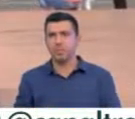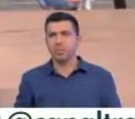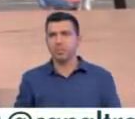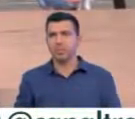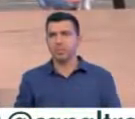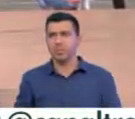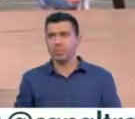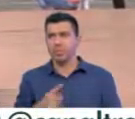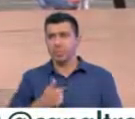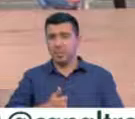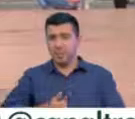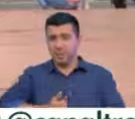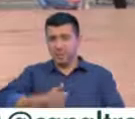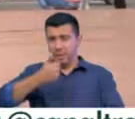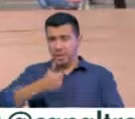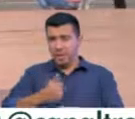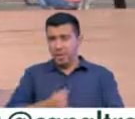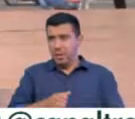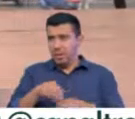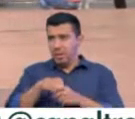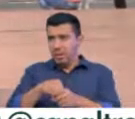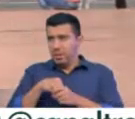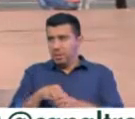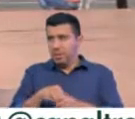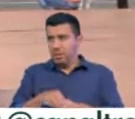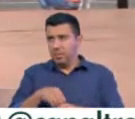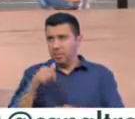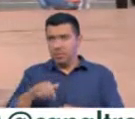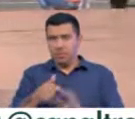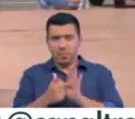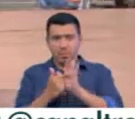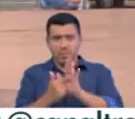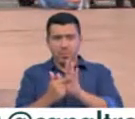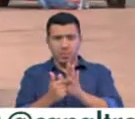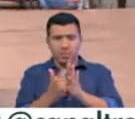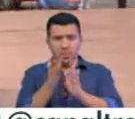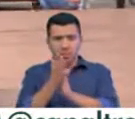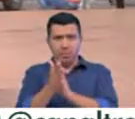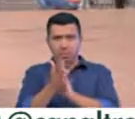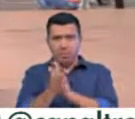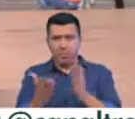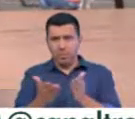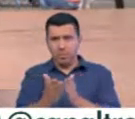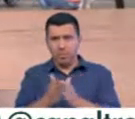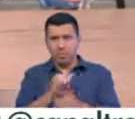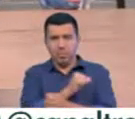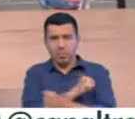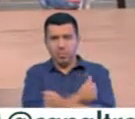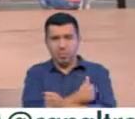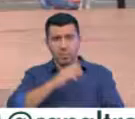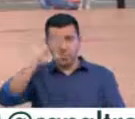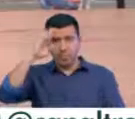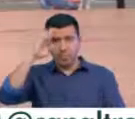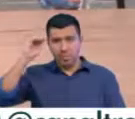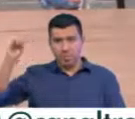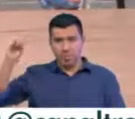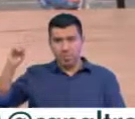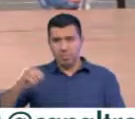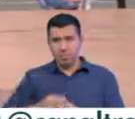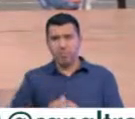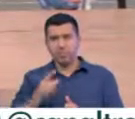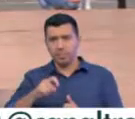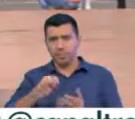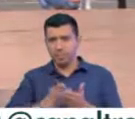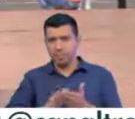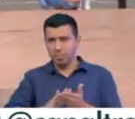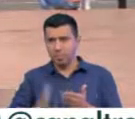Según los gerentes de las empresas transportadoras, estos casos han sido puestos en conocimiento de las autoridades en el mismo momento en el que ocurren para tratar de encontrar